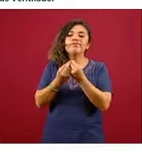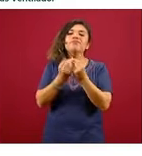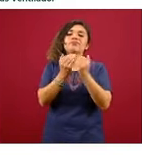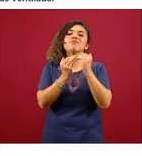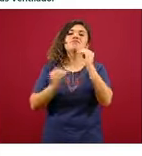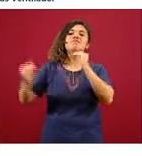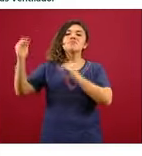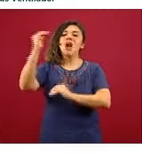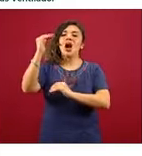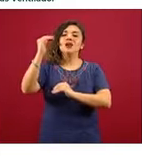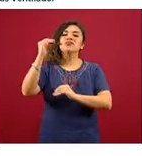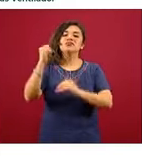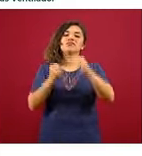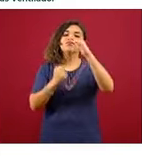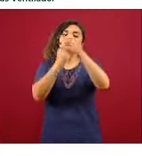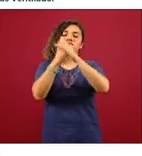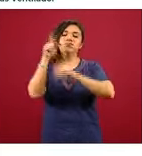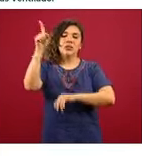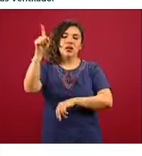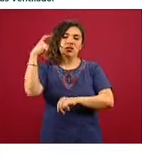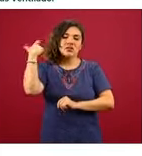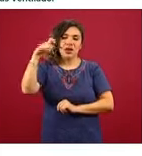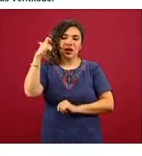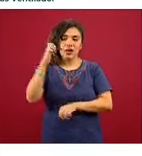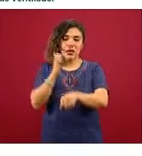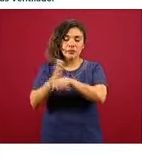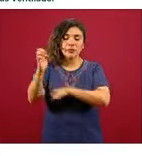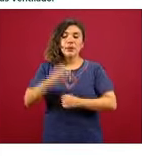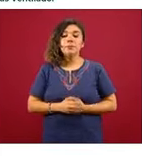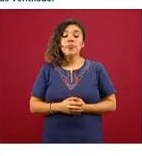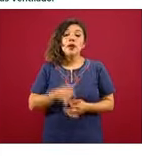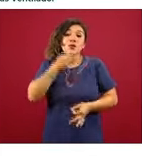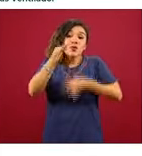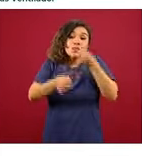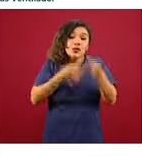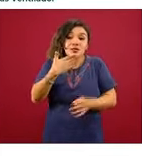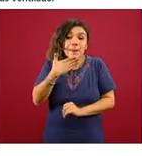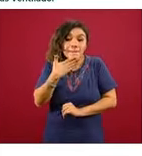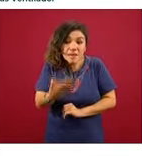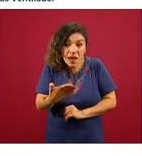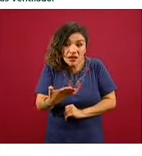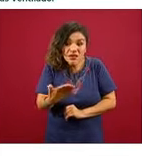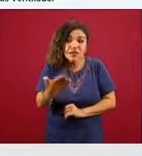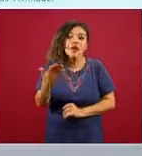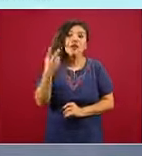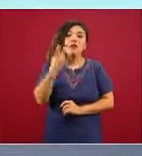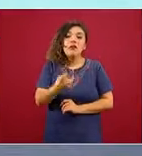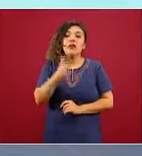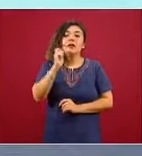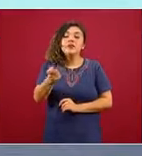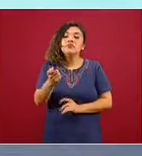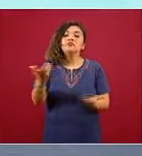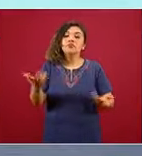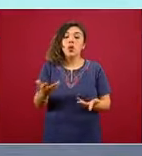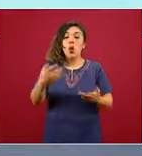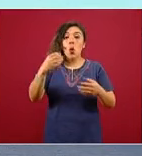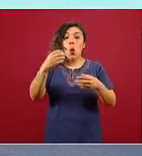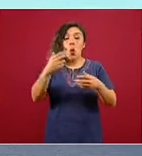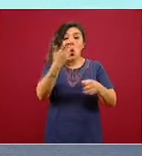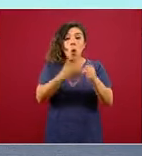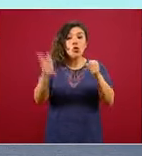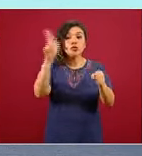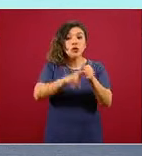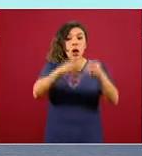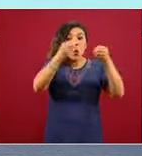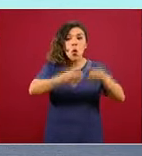del pico total en Querétaro. La buena noticia o el buen dato es que por lo menos la ocupación